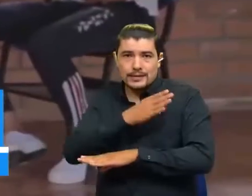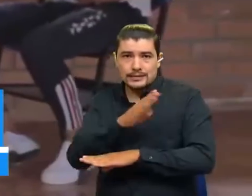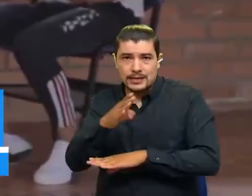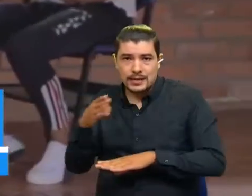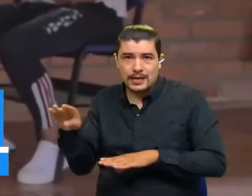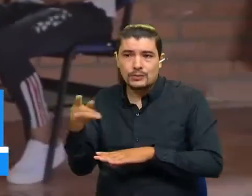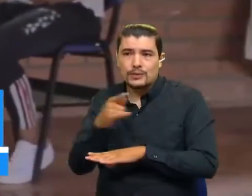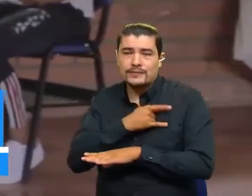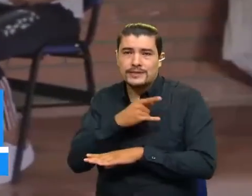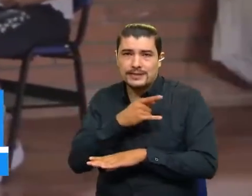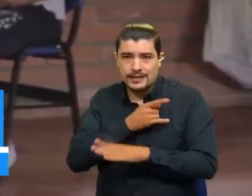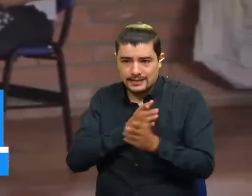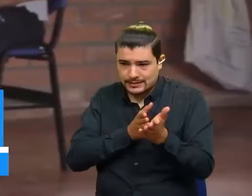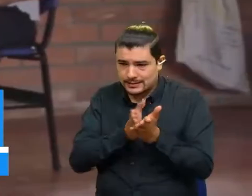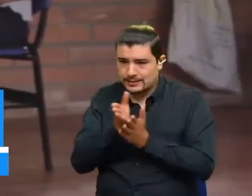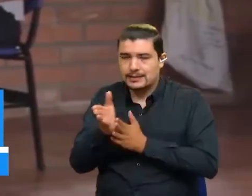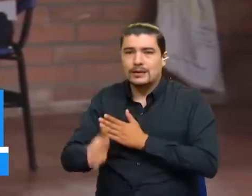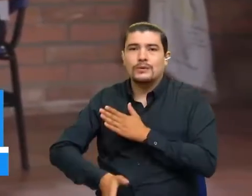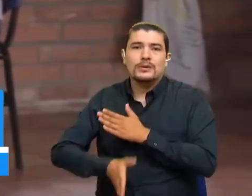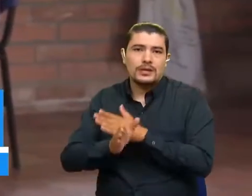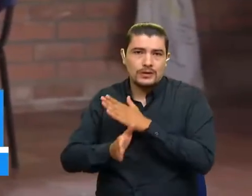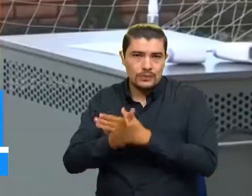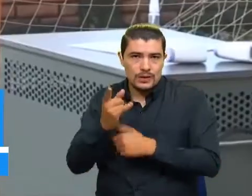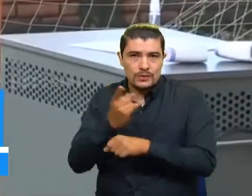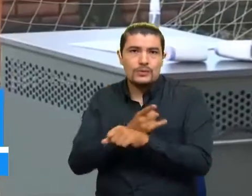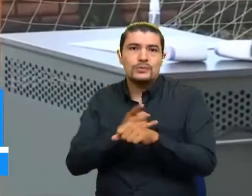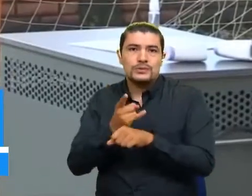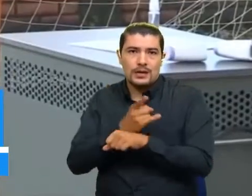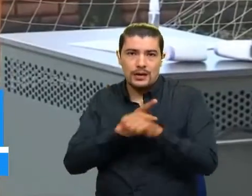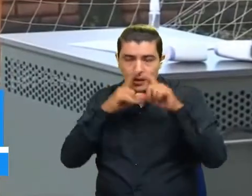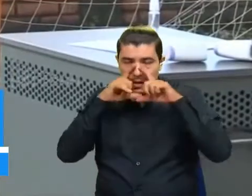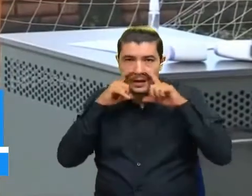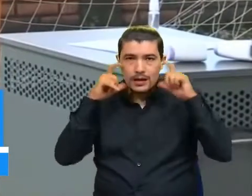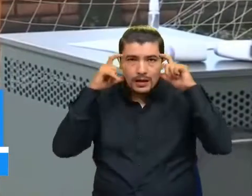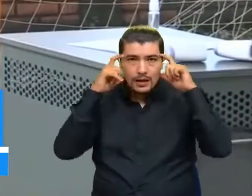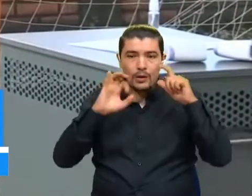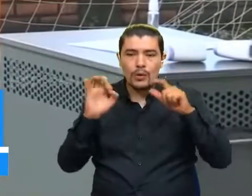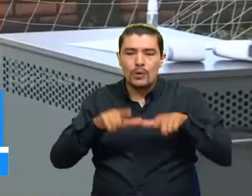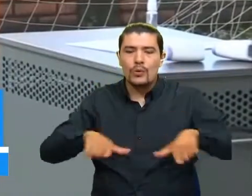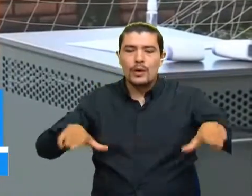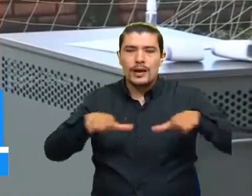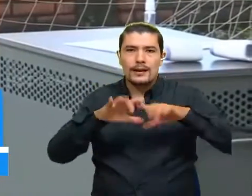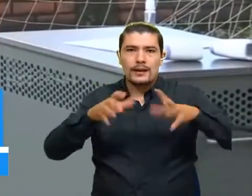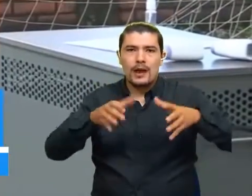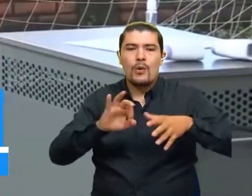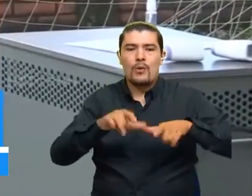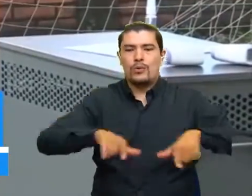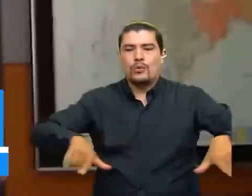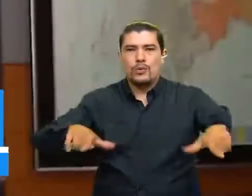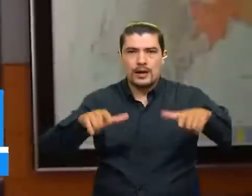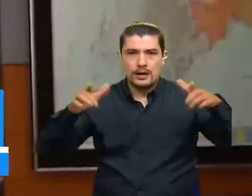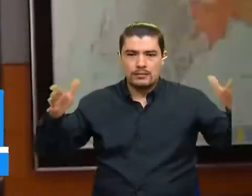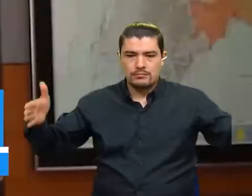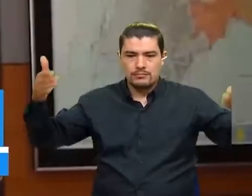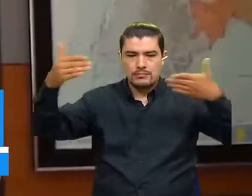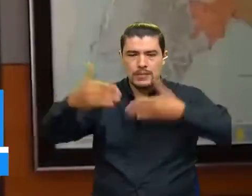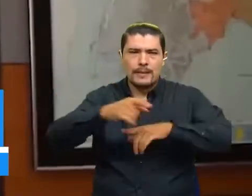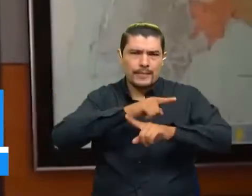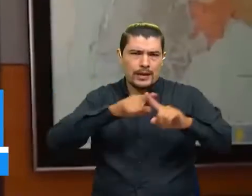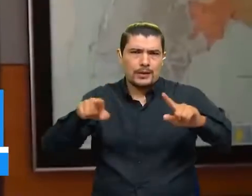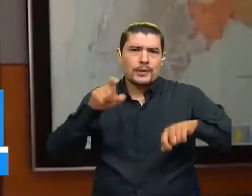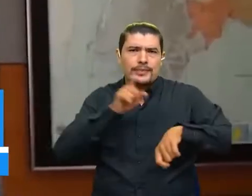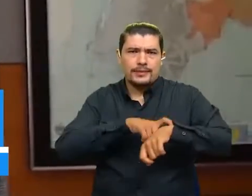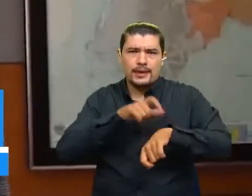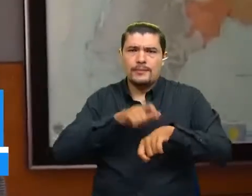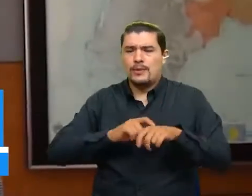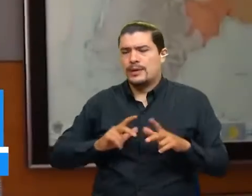educación superior, se tiene que seguir usando el tapabocas en los salones o sitios cerrados. Sin embargo, en las horas de descanso,